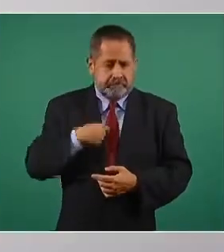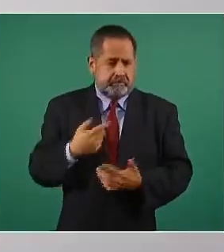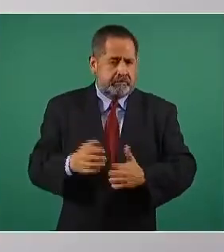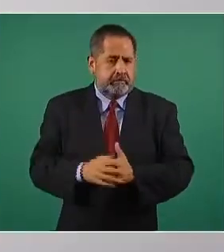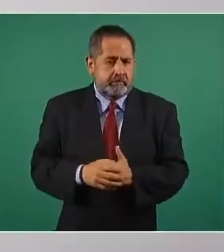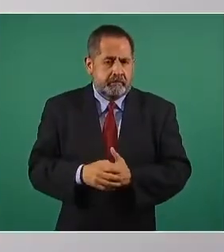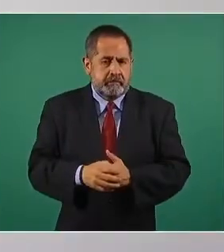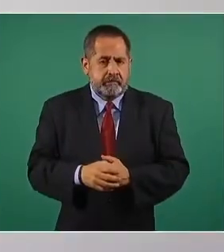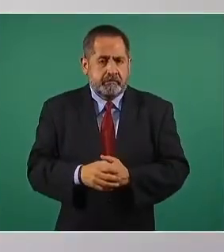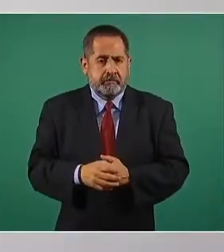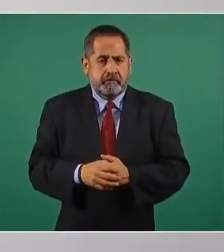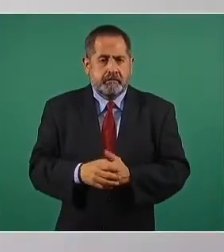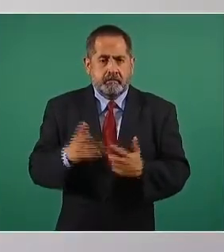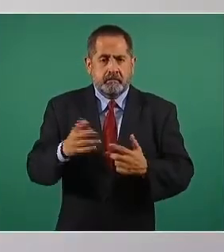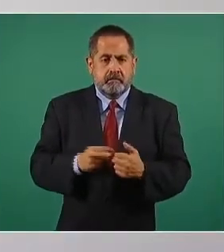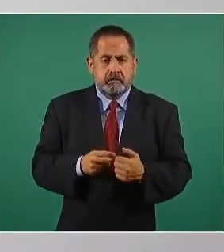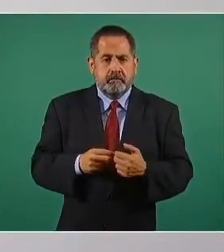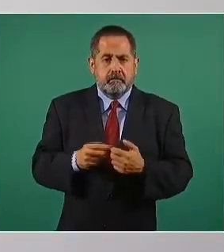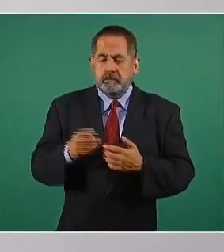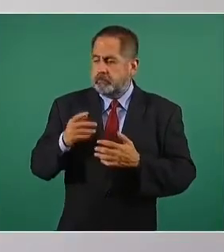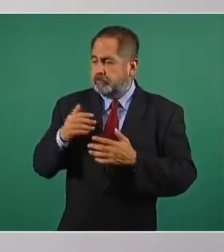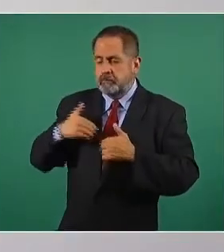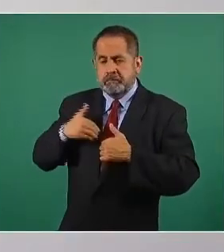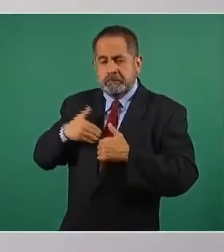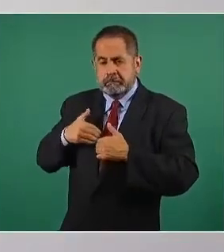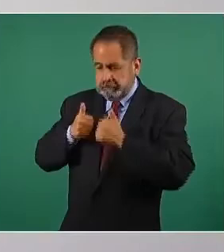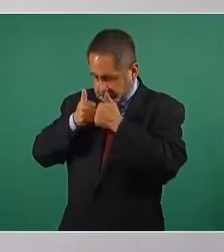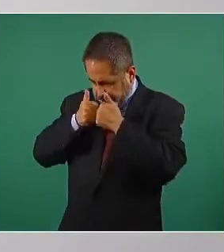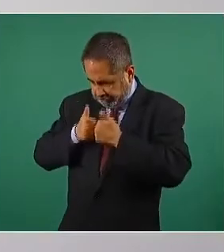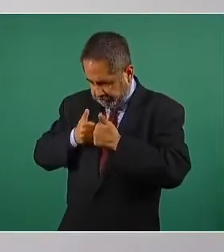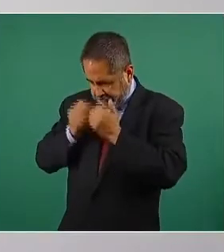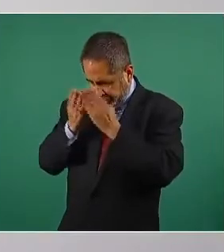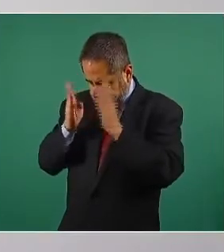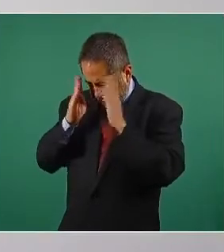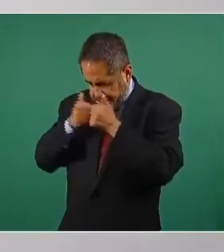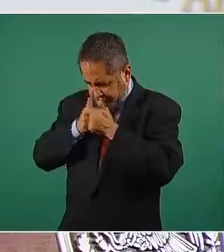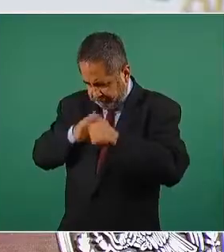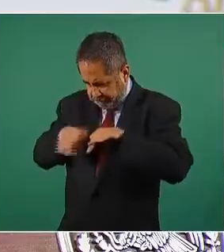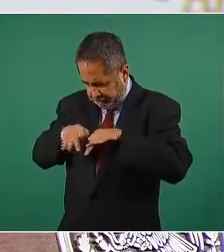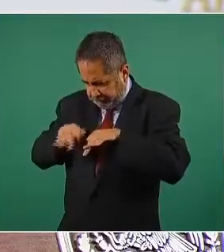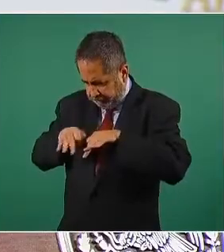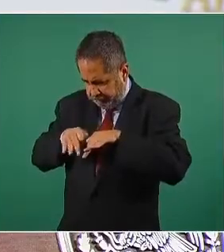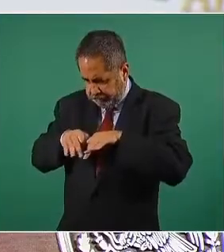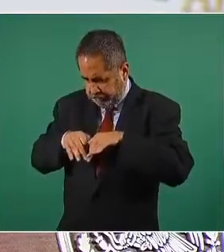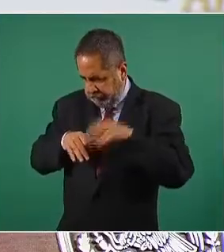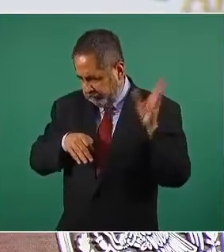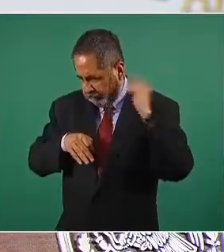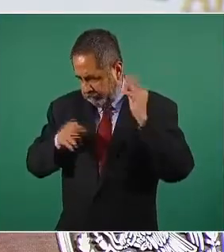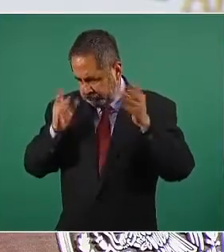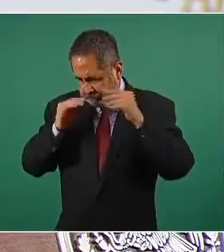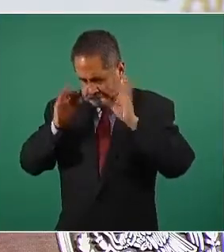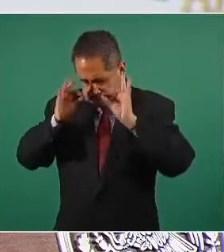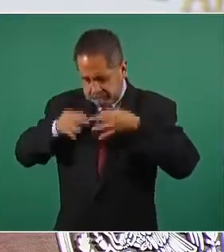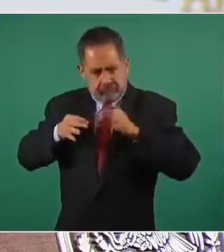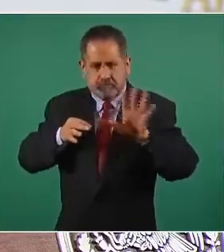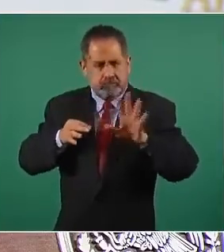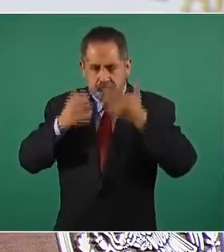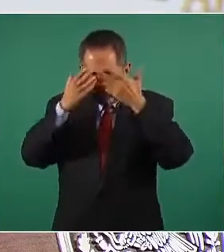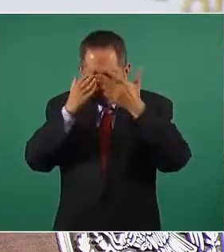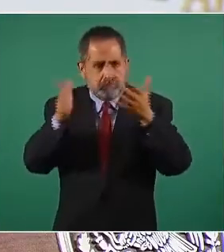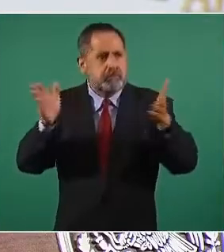no nos encerramos, no estamos nada más escuchándonos a nosotros mismos.